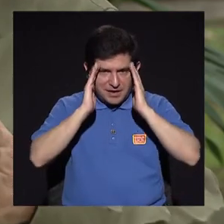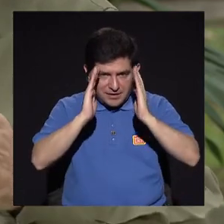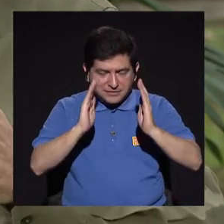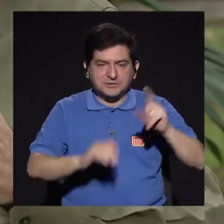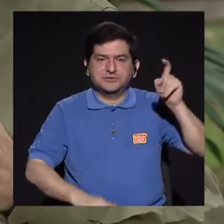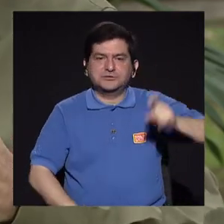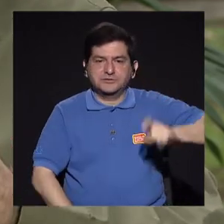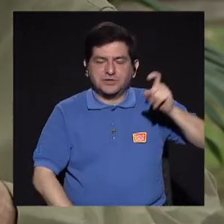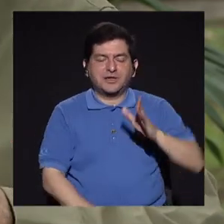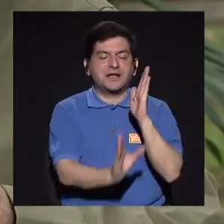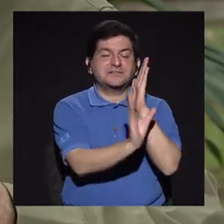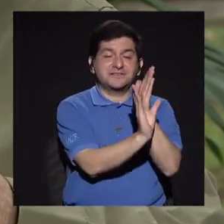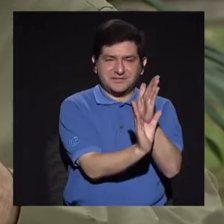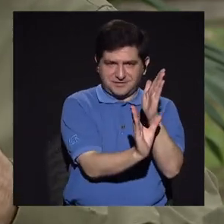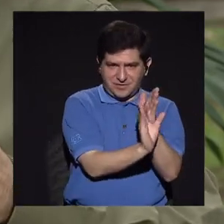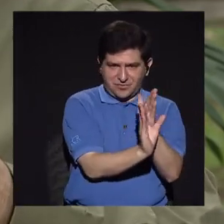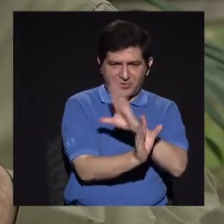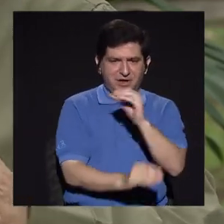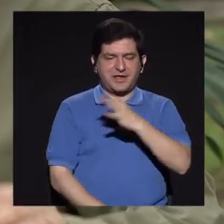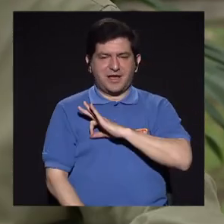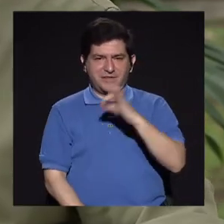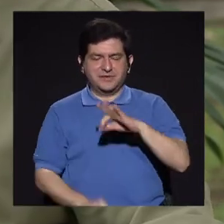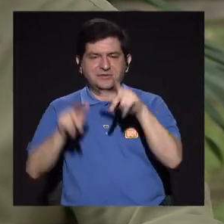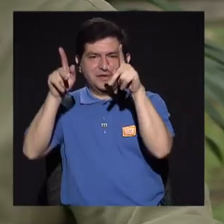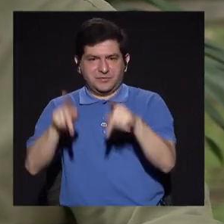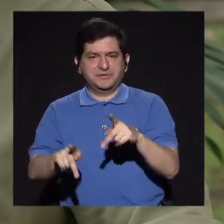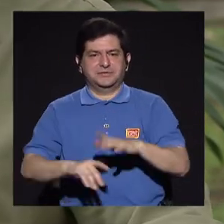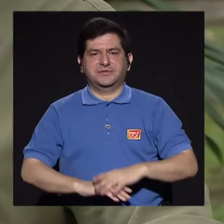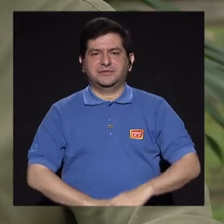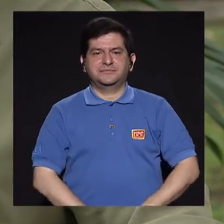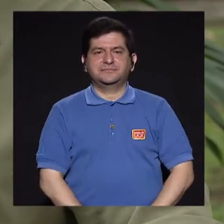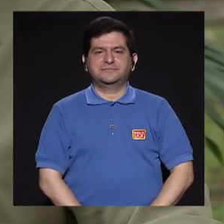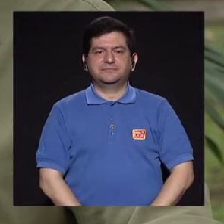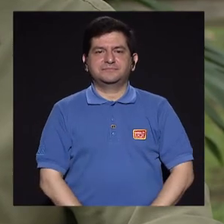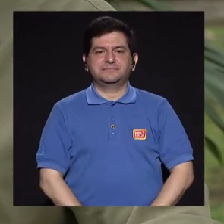necesidades psicológicas y espirituales del ser humano.